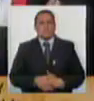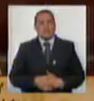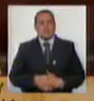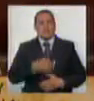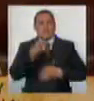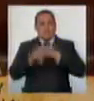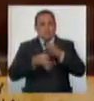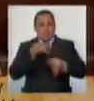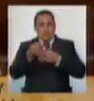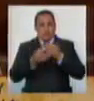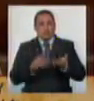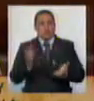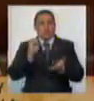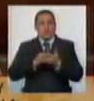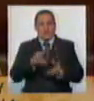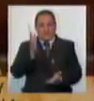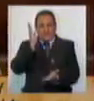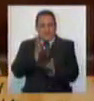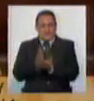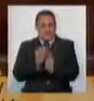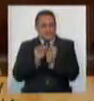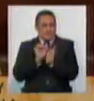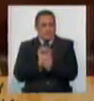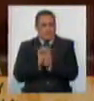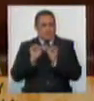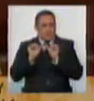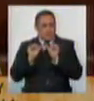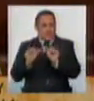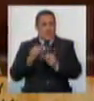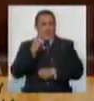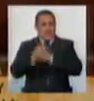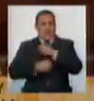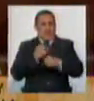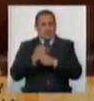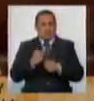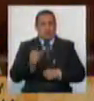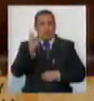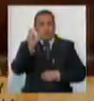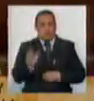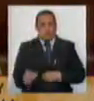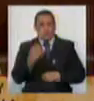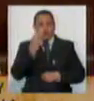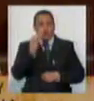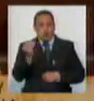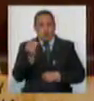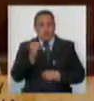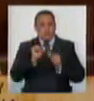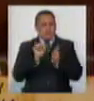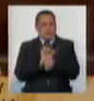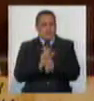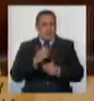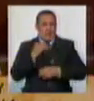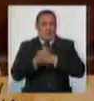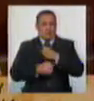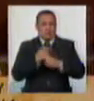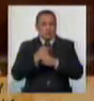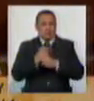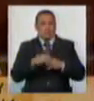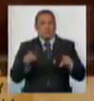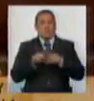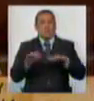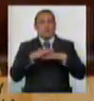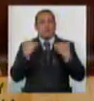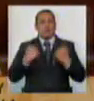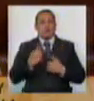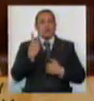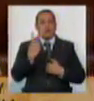Repito, y con cadena perpetua cuando el sicariato utilice a un menor de edad, afecte a 2